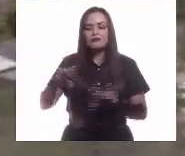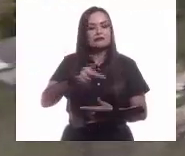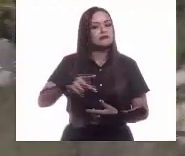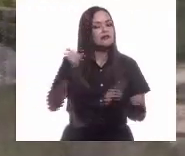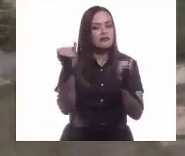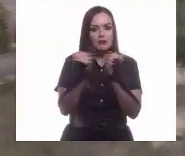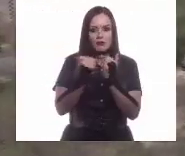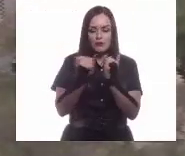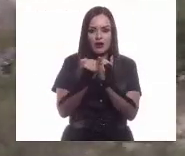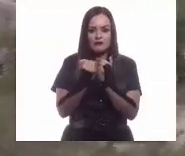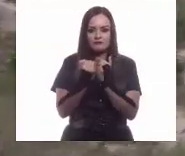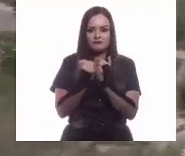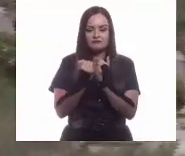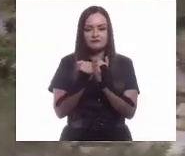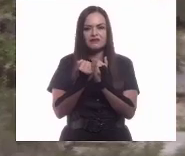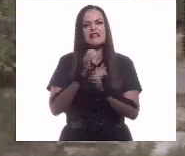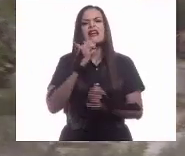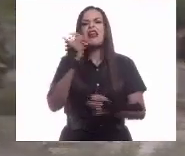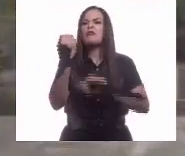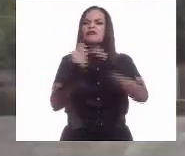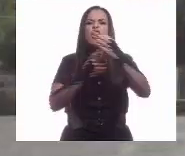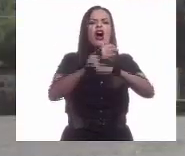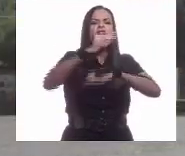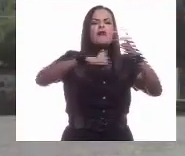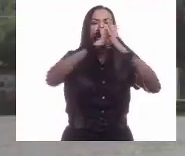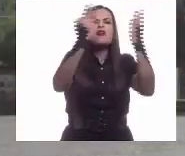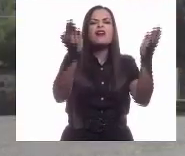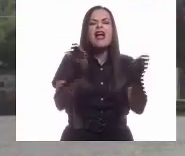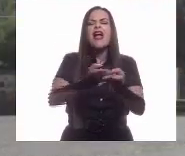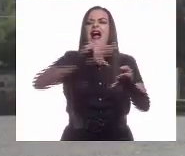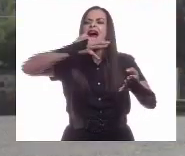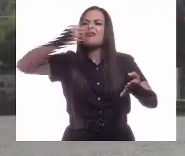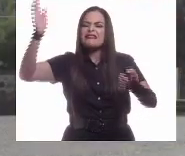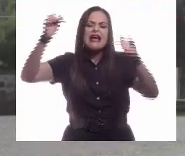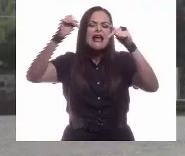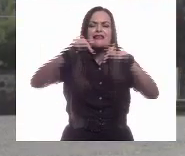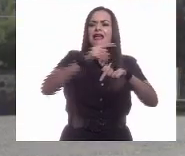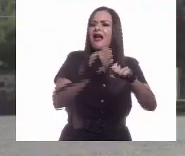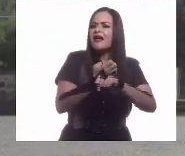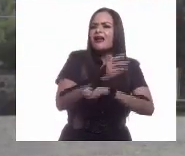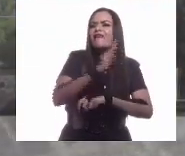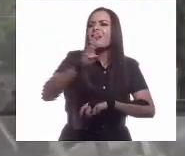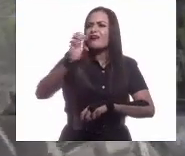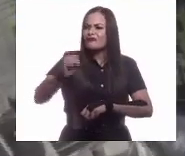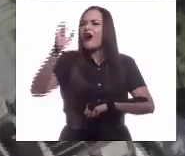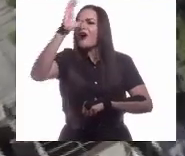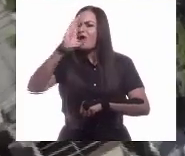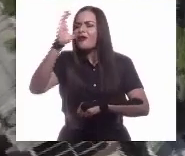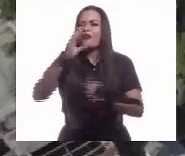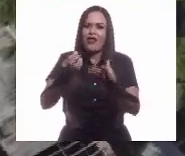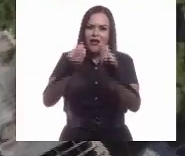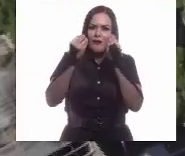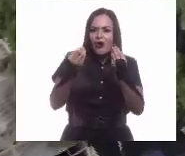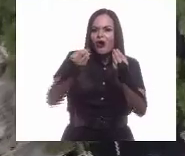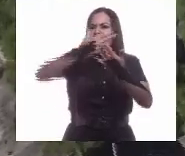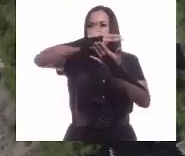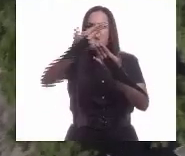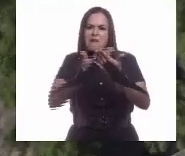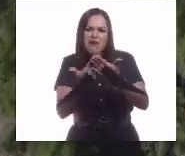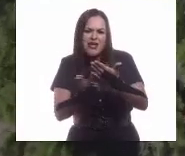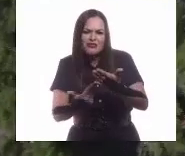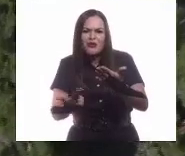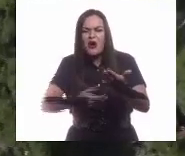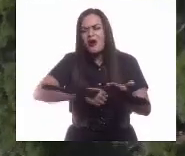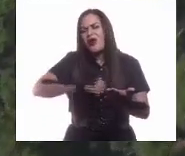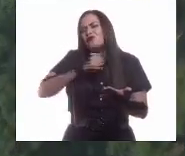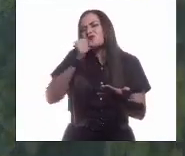Buscamos mostrar al mundo nuestra historia, nuestra riqueza cultural milenaria que se expresa en arte rupestre, descubierta